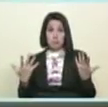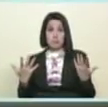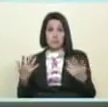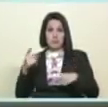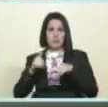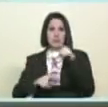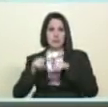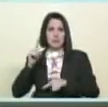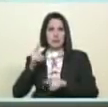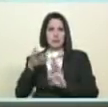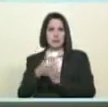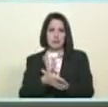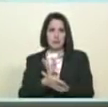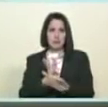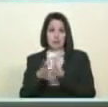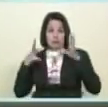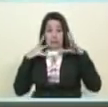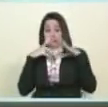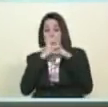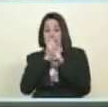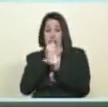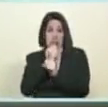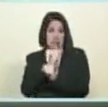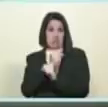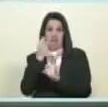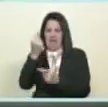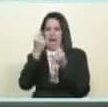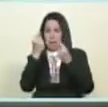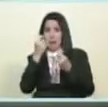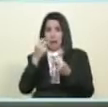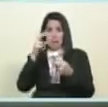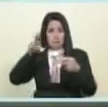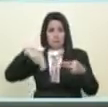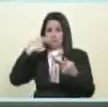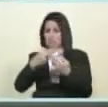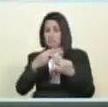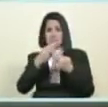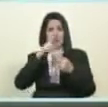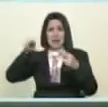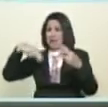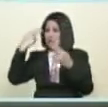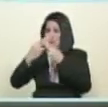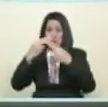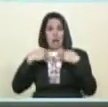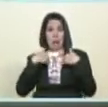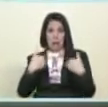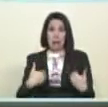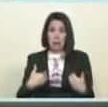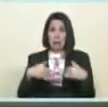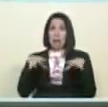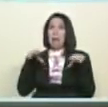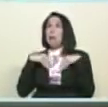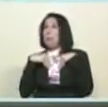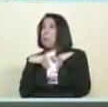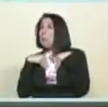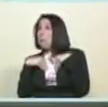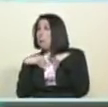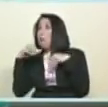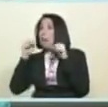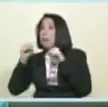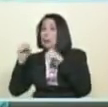van a asfixiar y jamás nos vamos a rendir. Nunca jamás nos vamos a rendir ante el